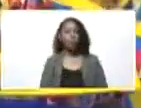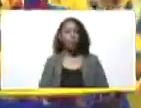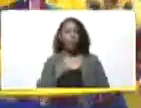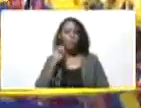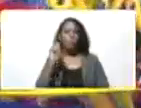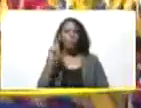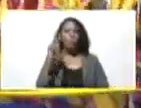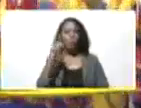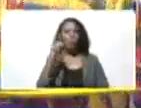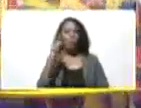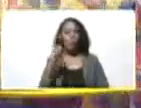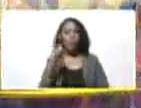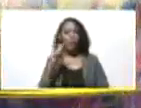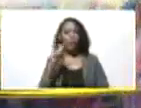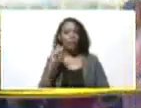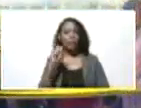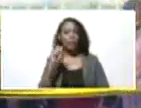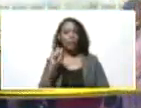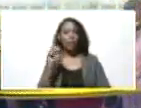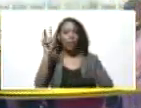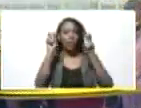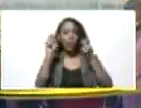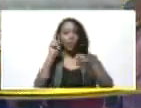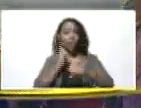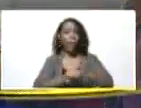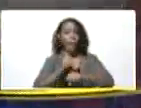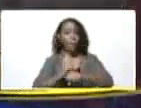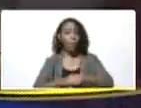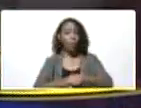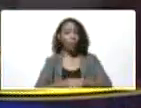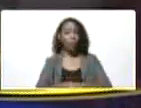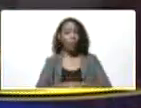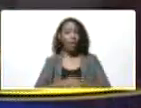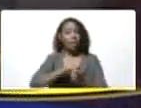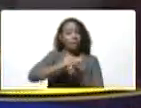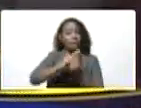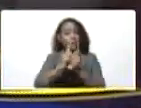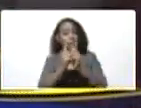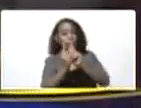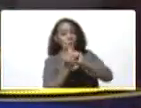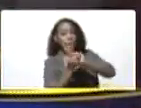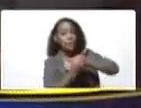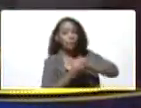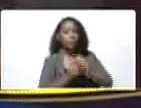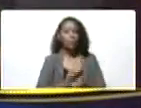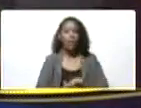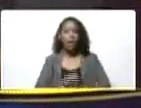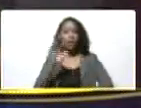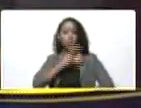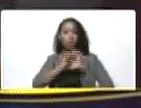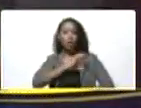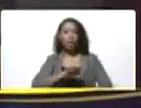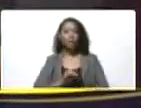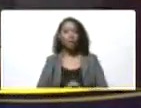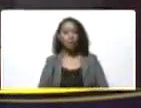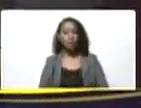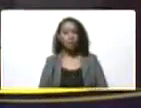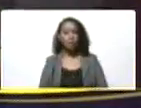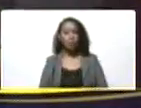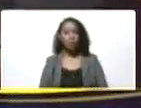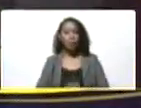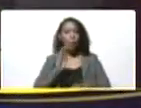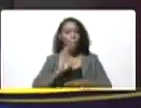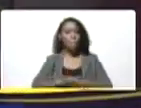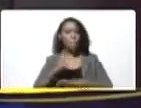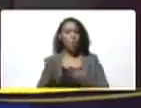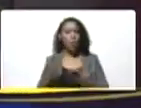.net, la nueva época de transición al socialismo, porque es